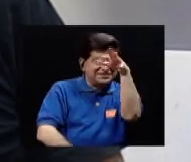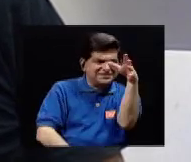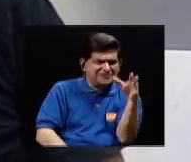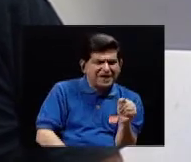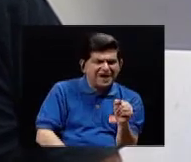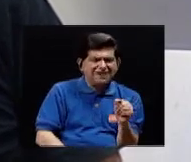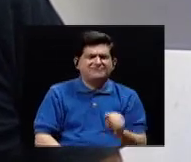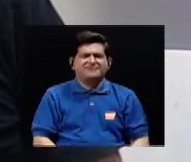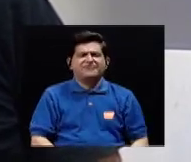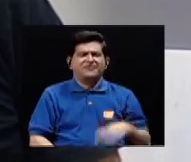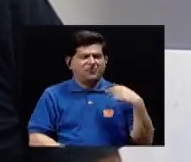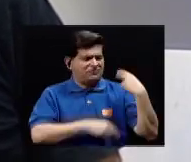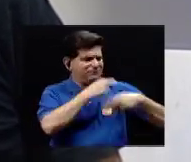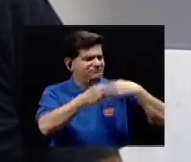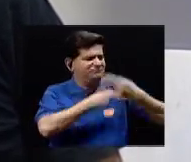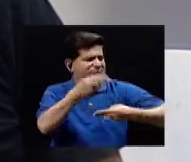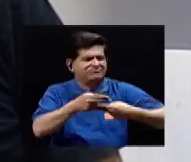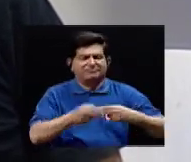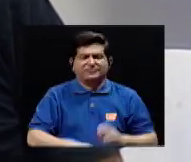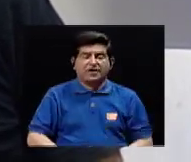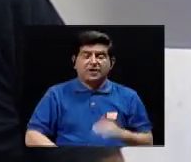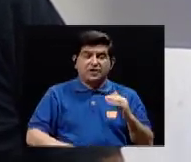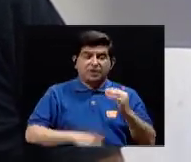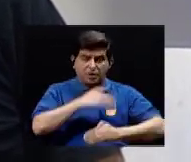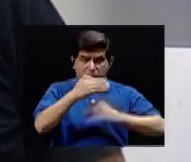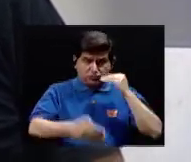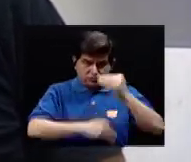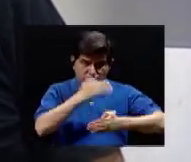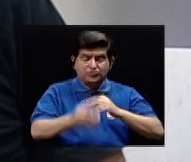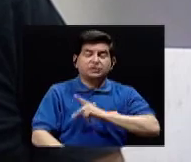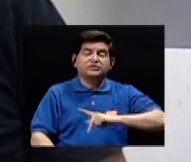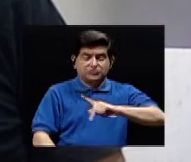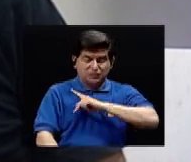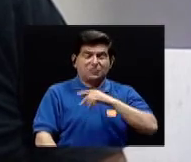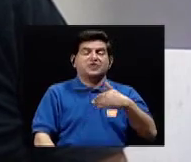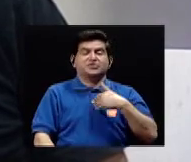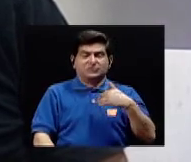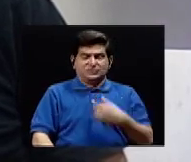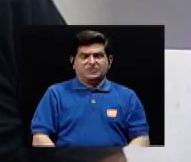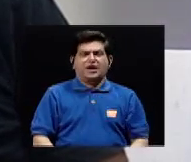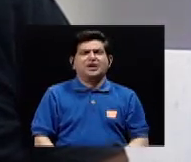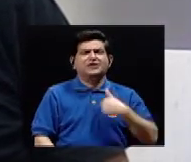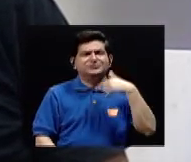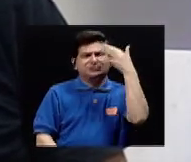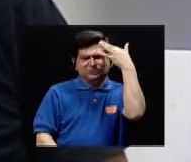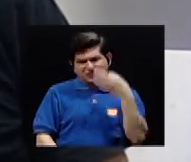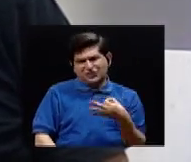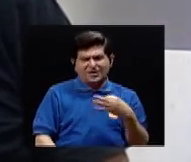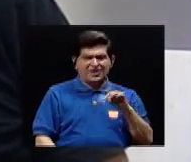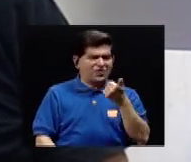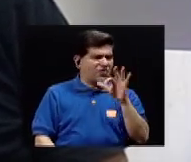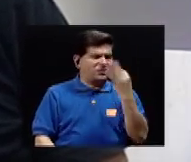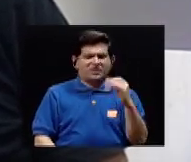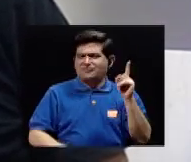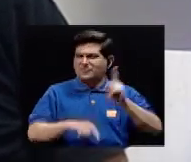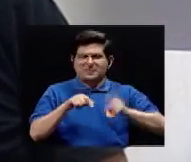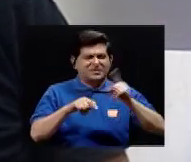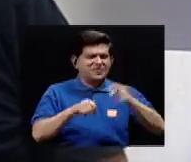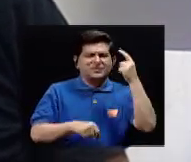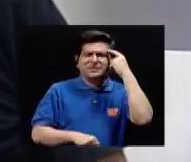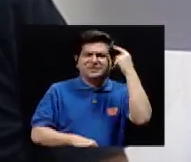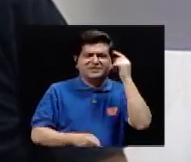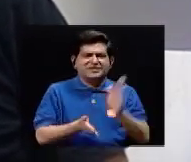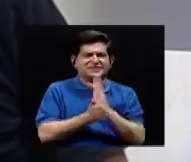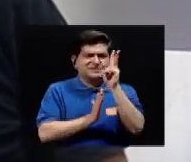¿no? Y es que realmente ha sido un proceso que ha pasado mucho por lo personal, ¿verdad? O sea, bueno, yo creo que no hay otra forma de concebir